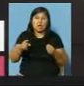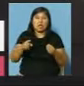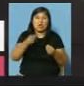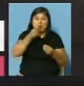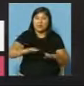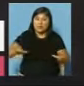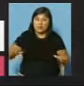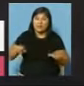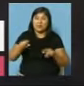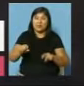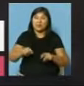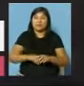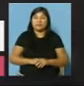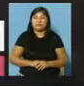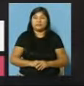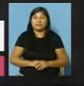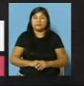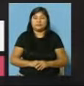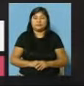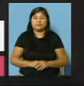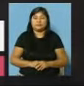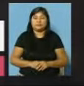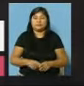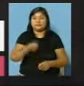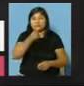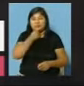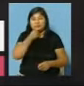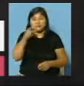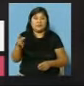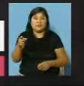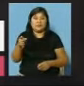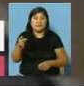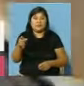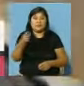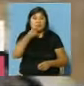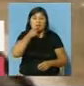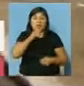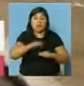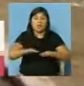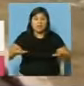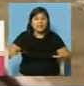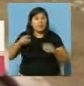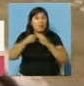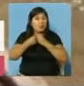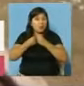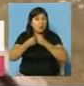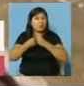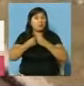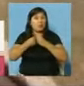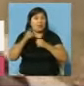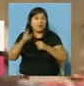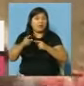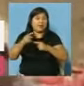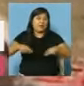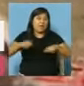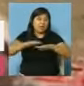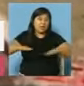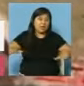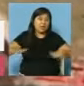también, no ha pasado de que se ha inundado parte del barrio también, a la casa de la mujer ha entrado mucha agua porque los chicos